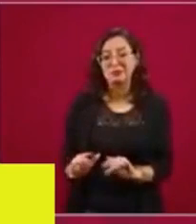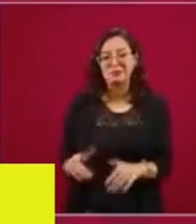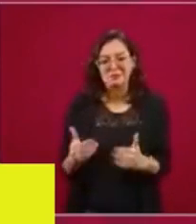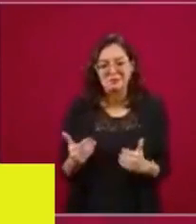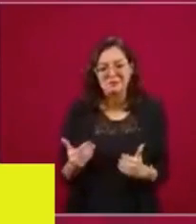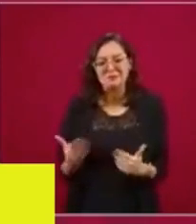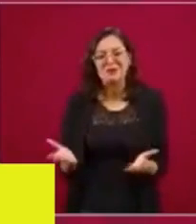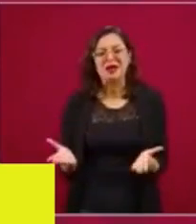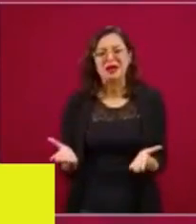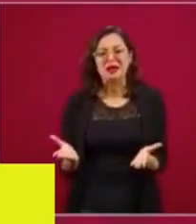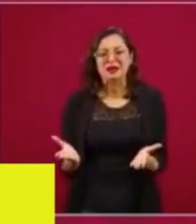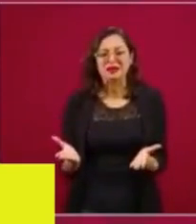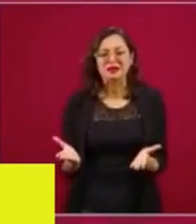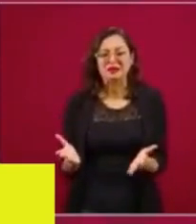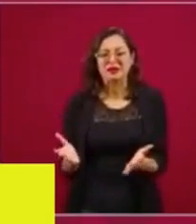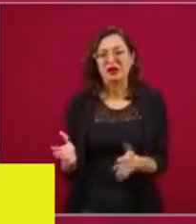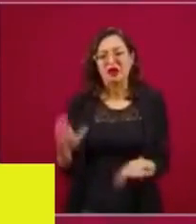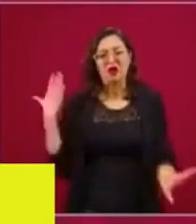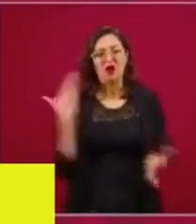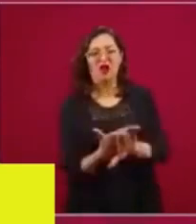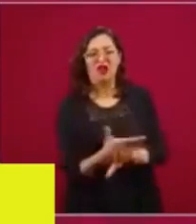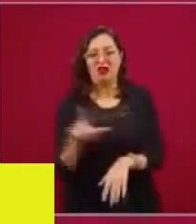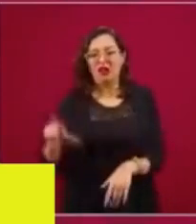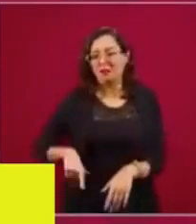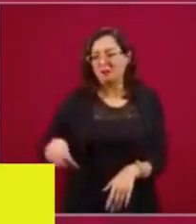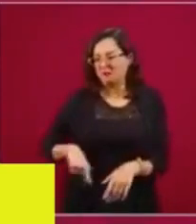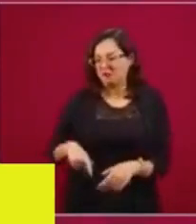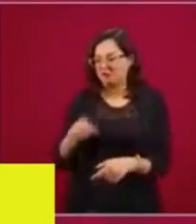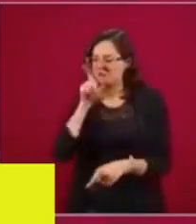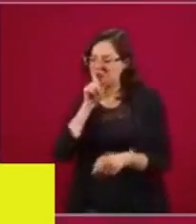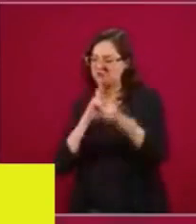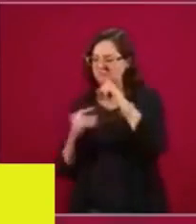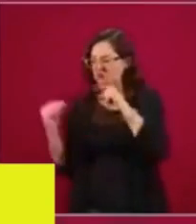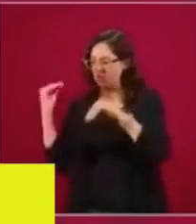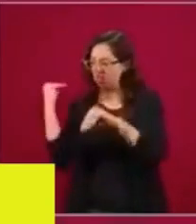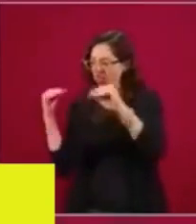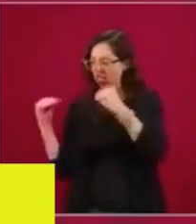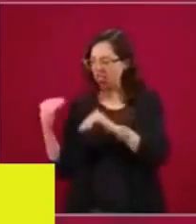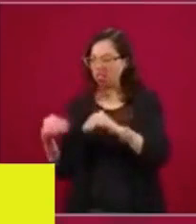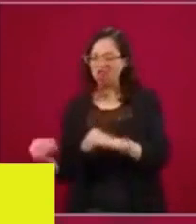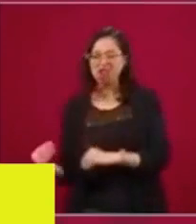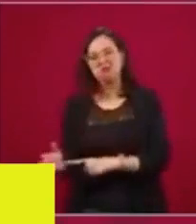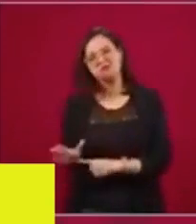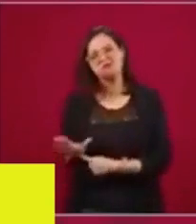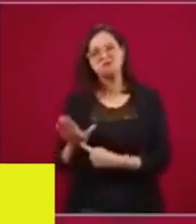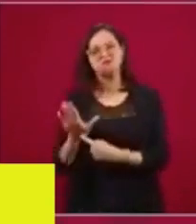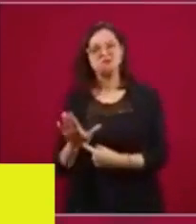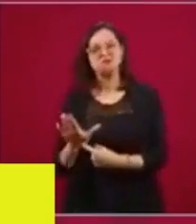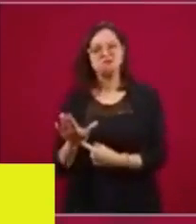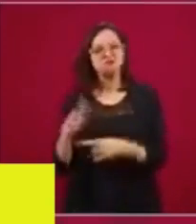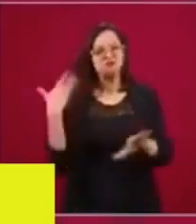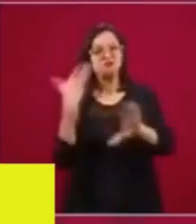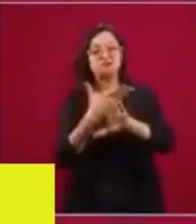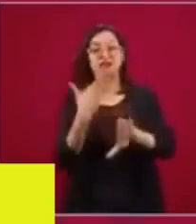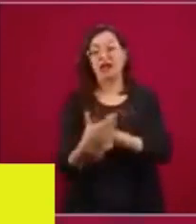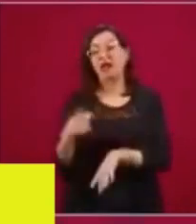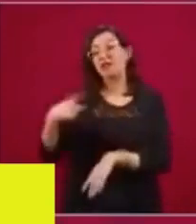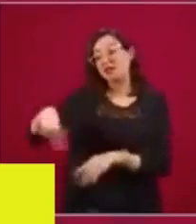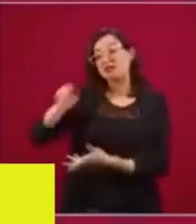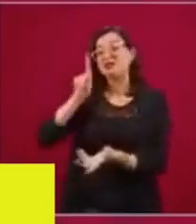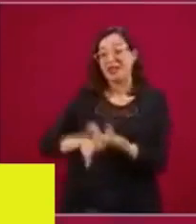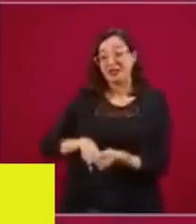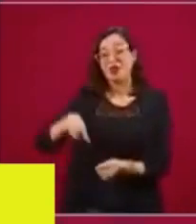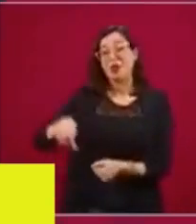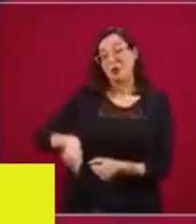se desacredite al gobierno, porque todavía hay mucha gente en el